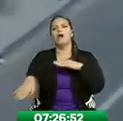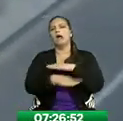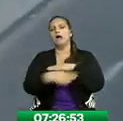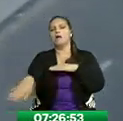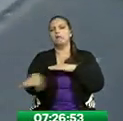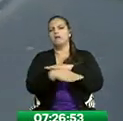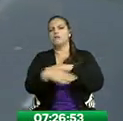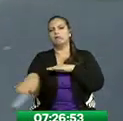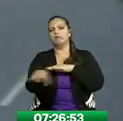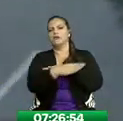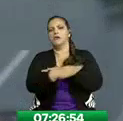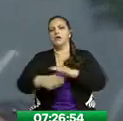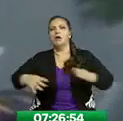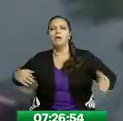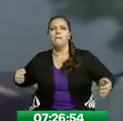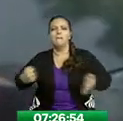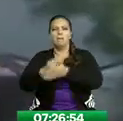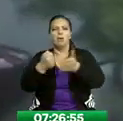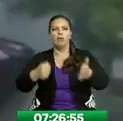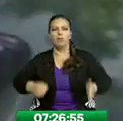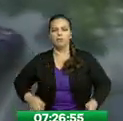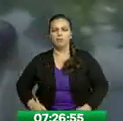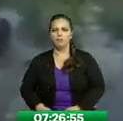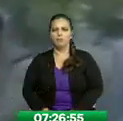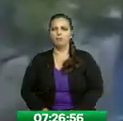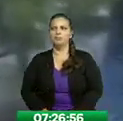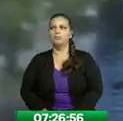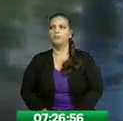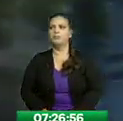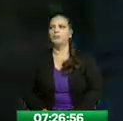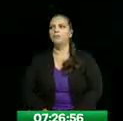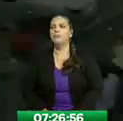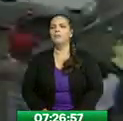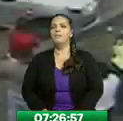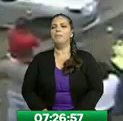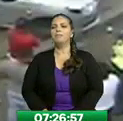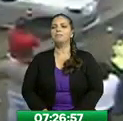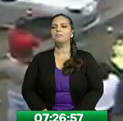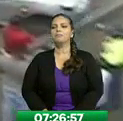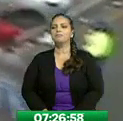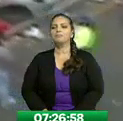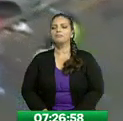el parterre central y se estrelló contra un poste de alumbrado público.